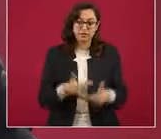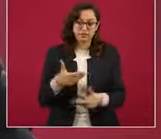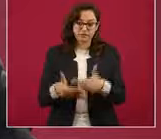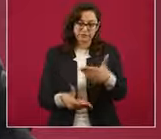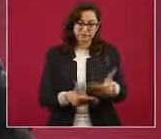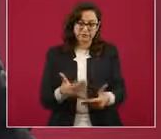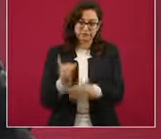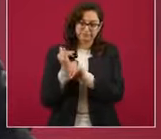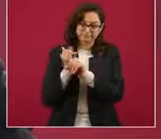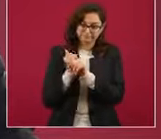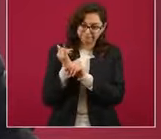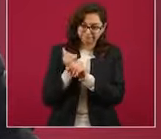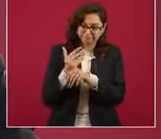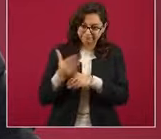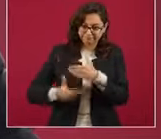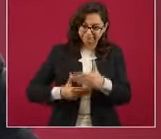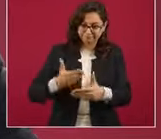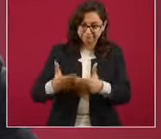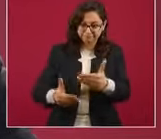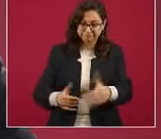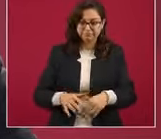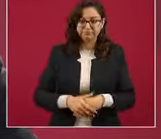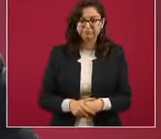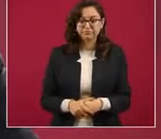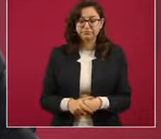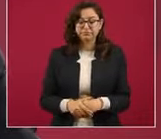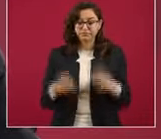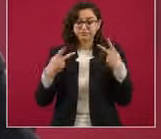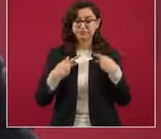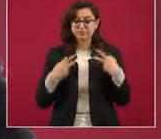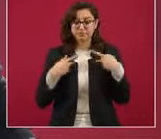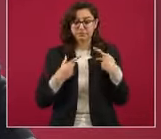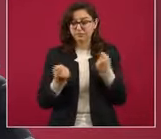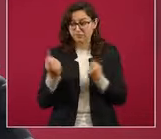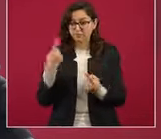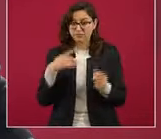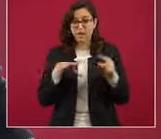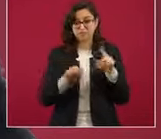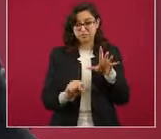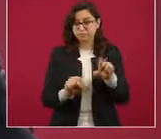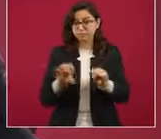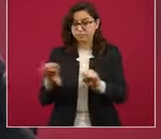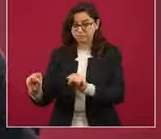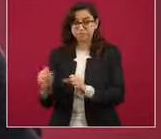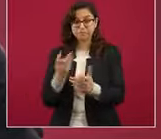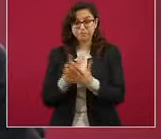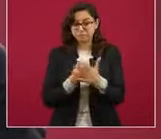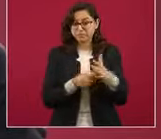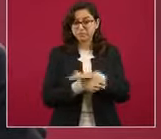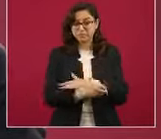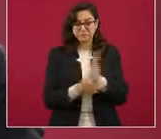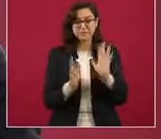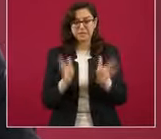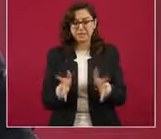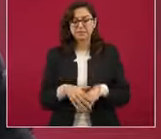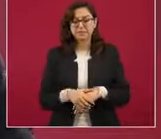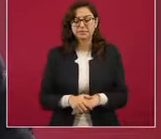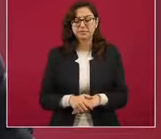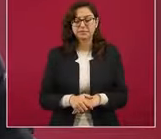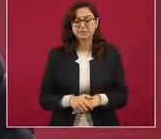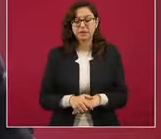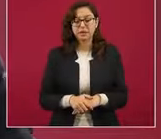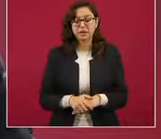esa investigación. Hay ya detenidos, en fin. Entonces, ahora